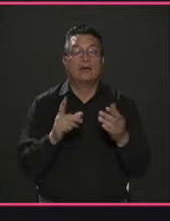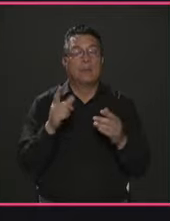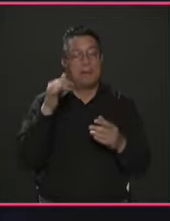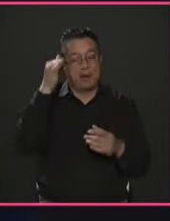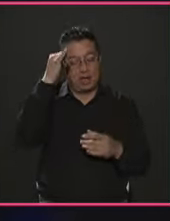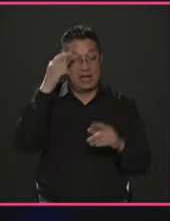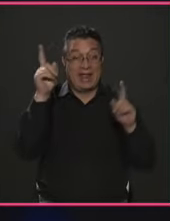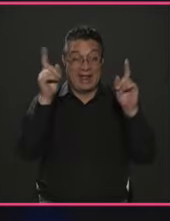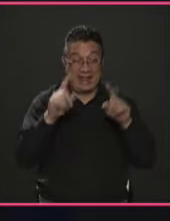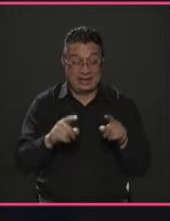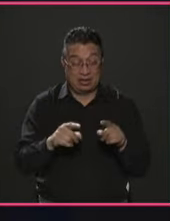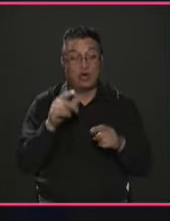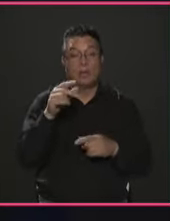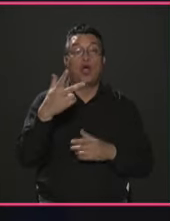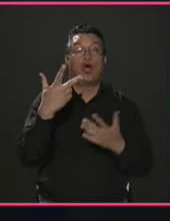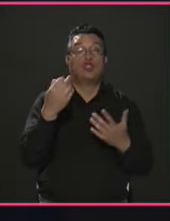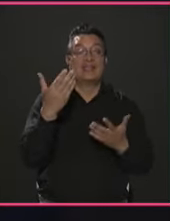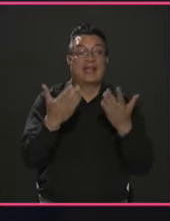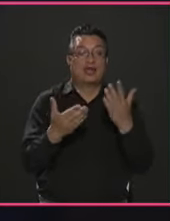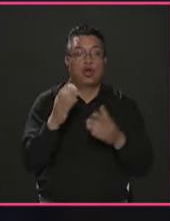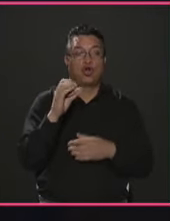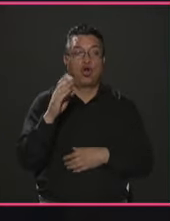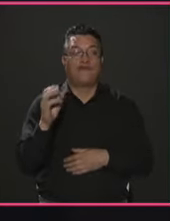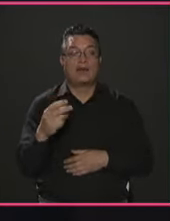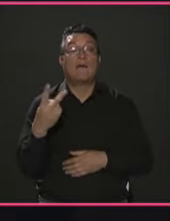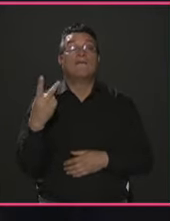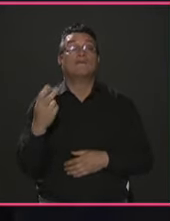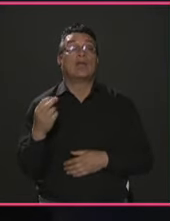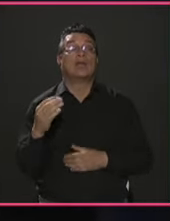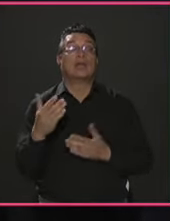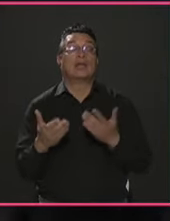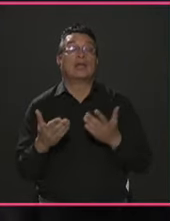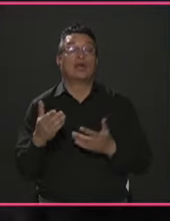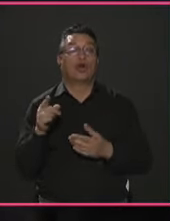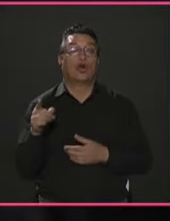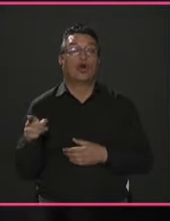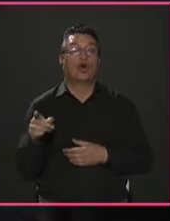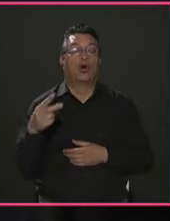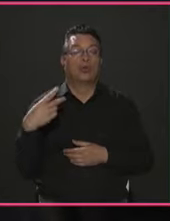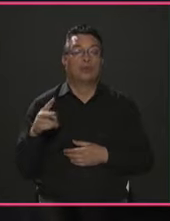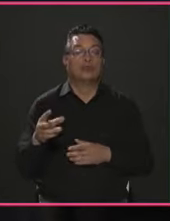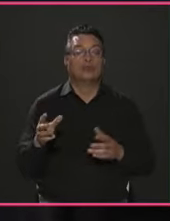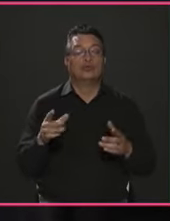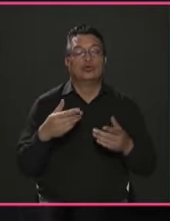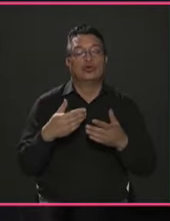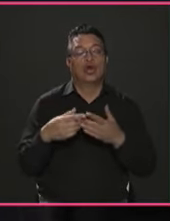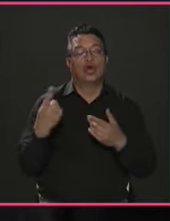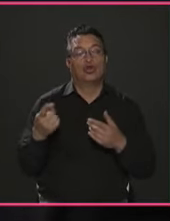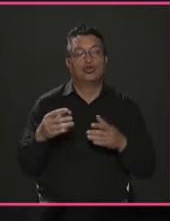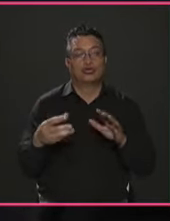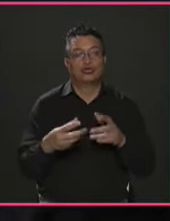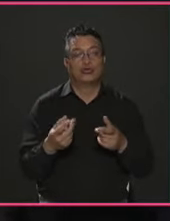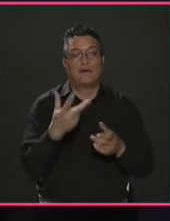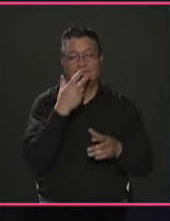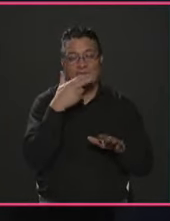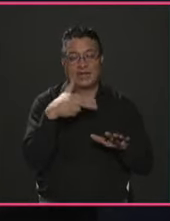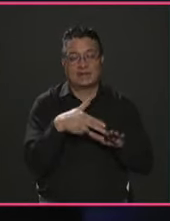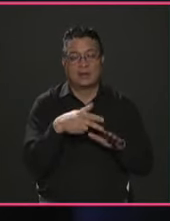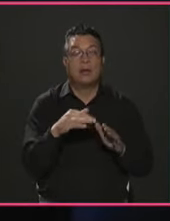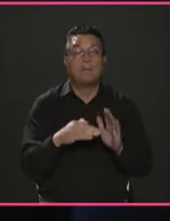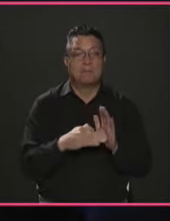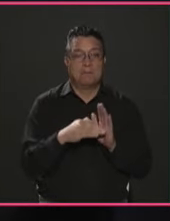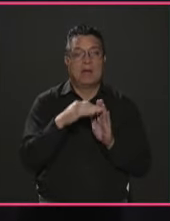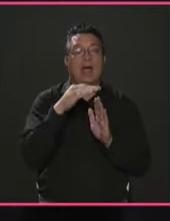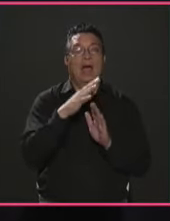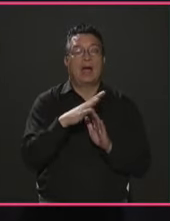un vehículo eléctrico 80 kg de cobre Comparado con 20 kg de de un vehículo de combustión interna entonces un gran aumento de la